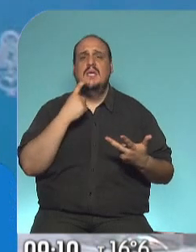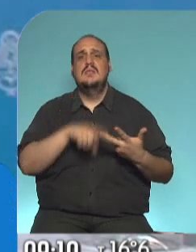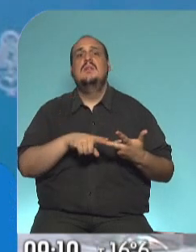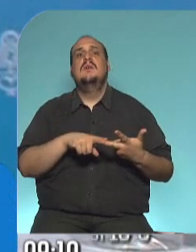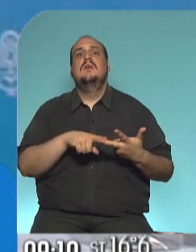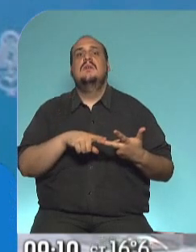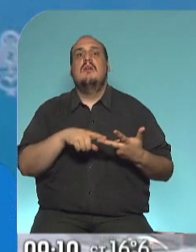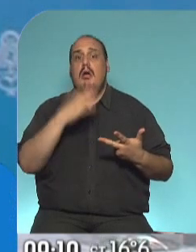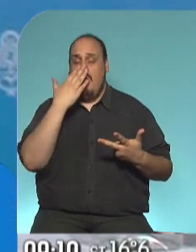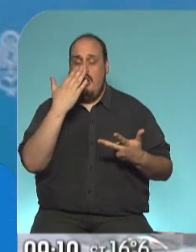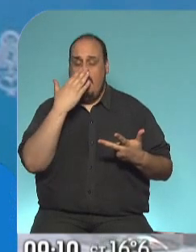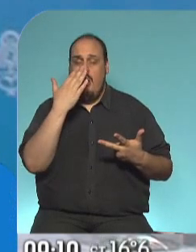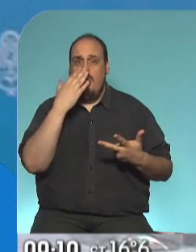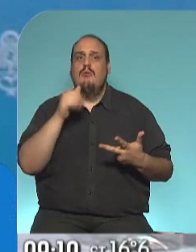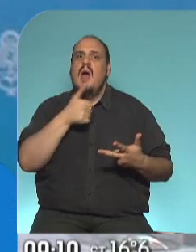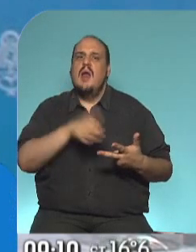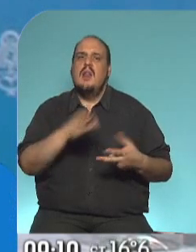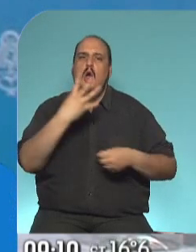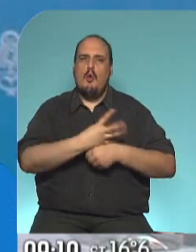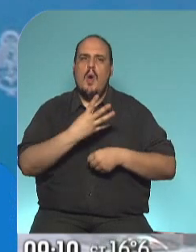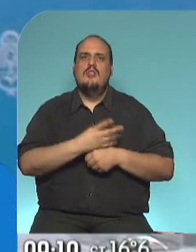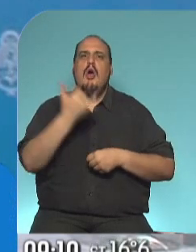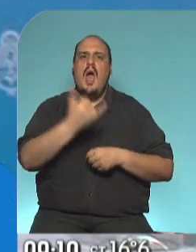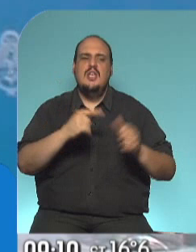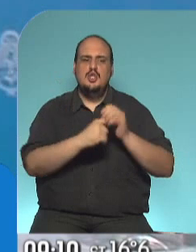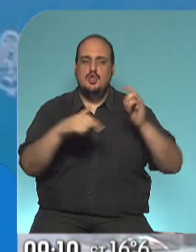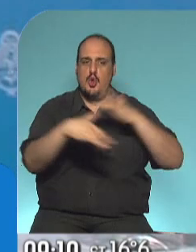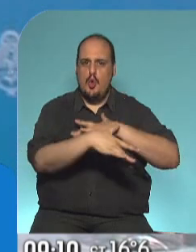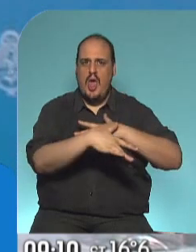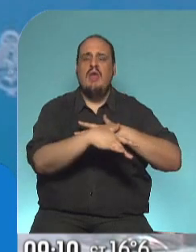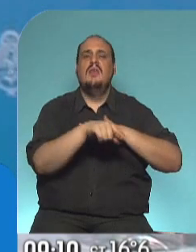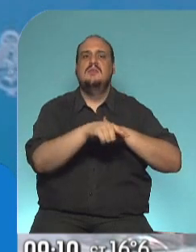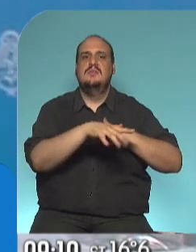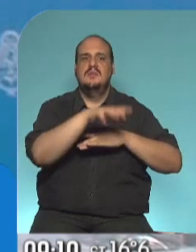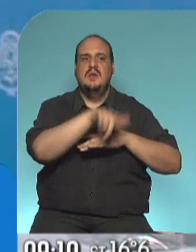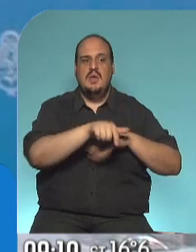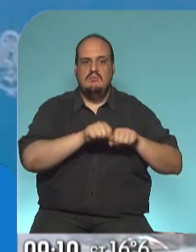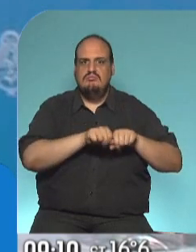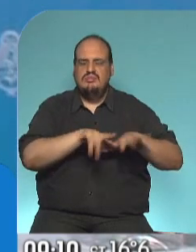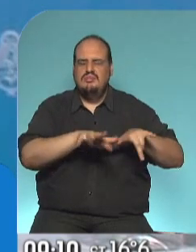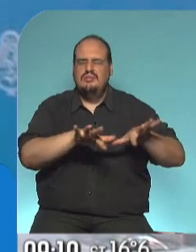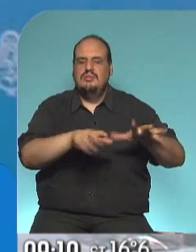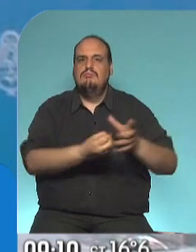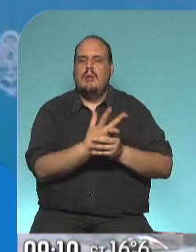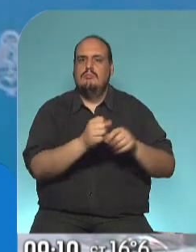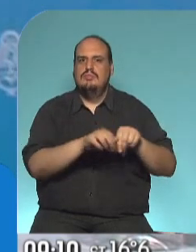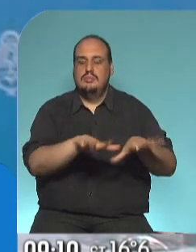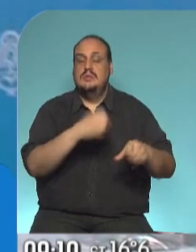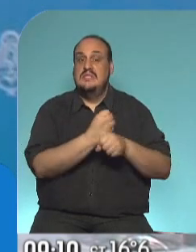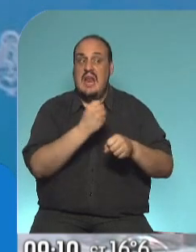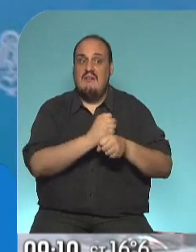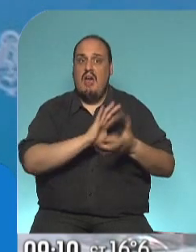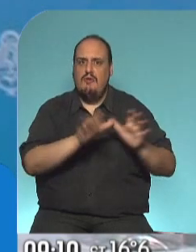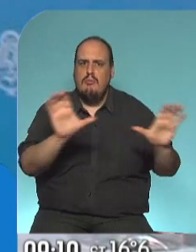que tienen aglomerados urbanos perdón que tienen aglomerados y con y brotes por conglomerados que están trabajando fuertemente